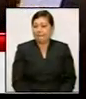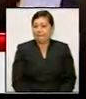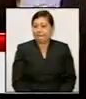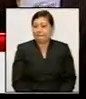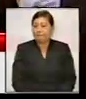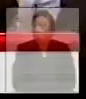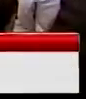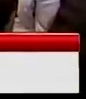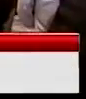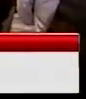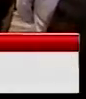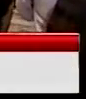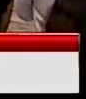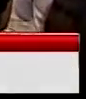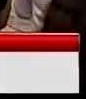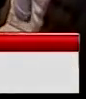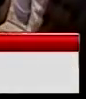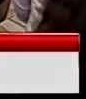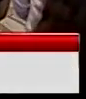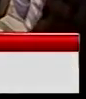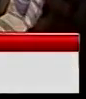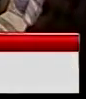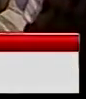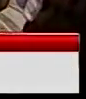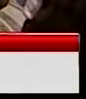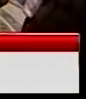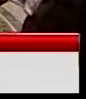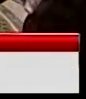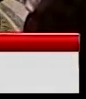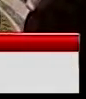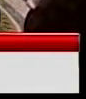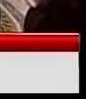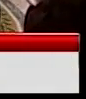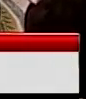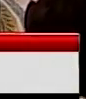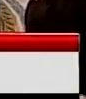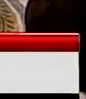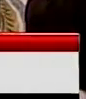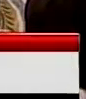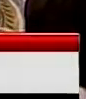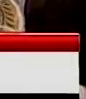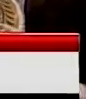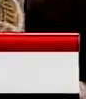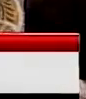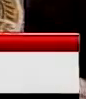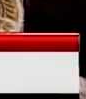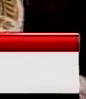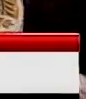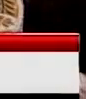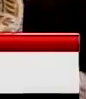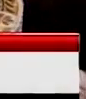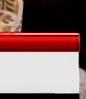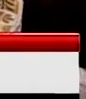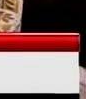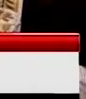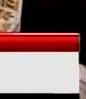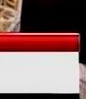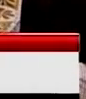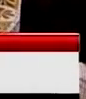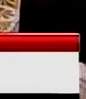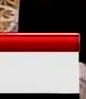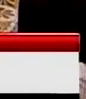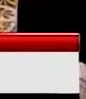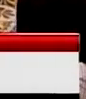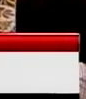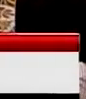A continuación, palabras del señor Jorge Muñoz, alcalde de Lima. Hace uso de la palabra el alcalde de